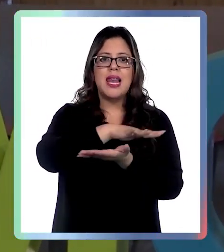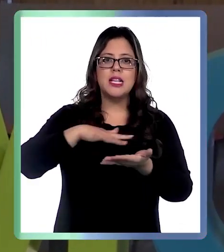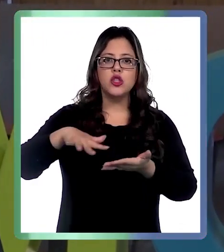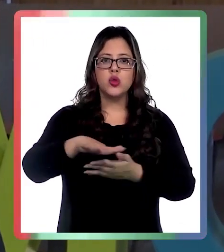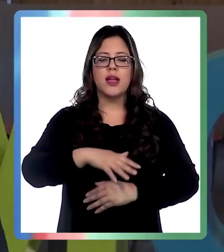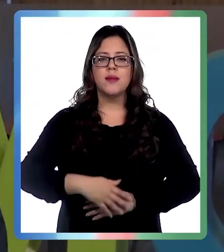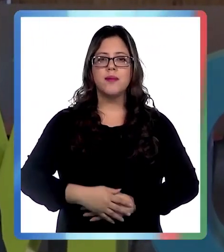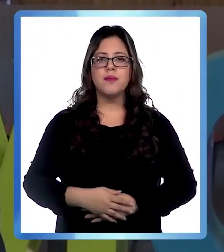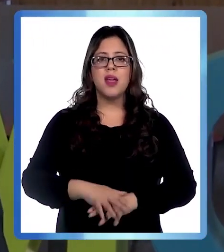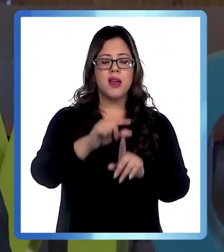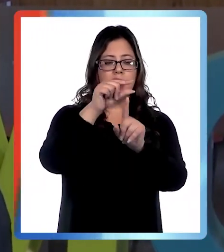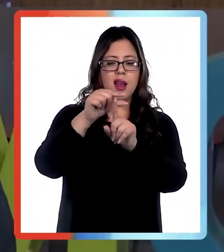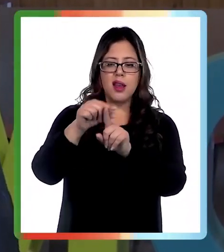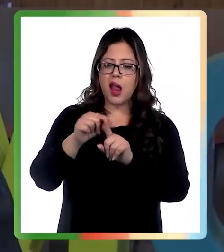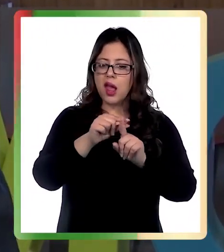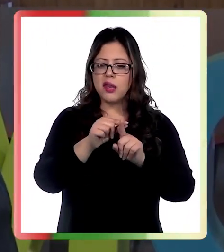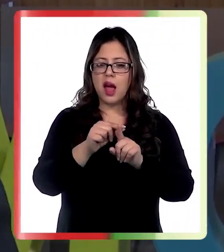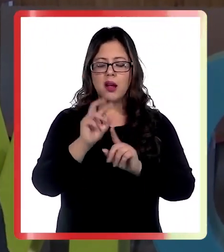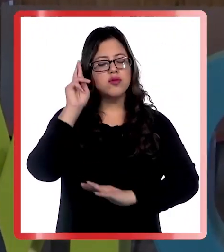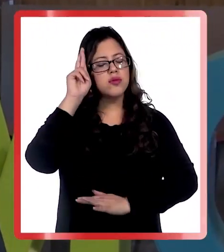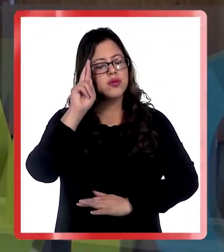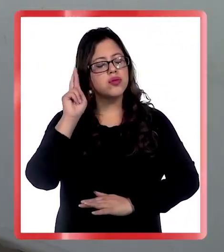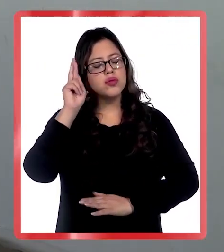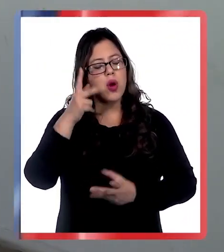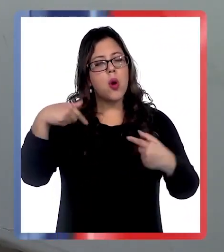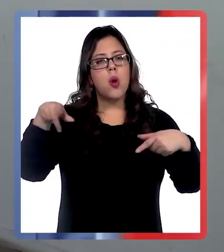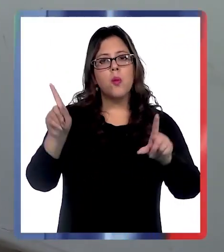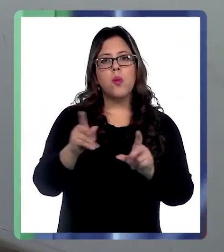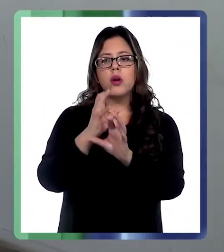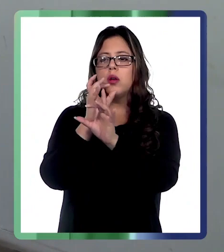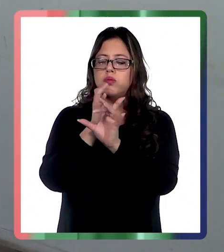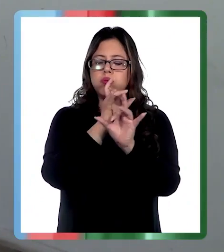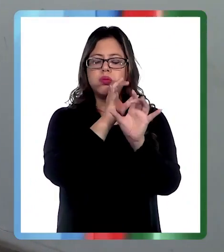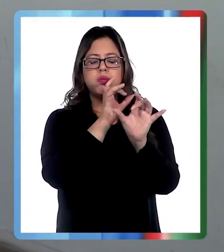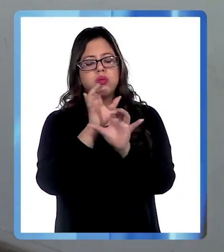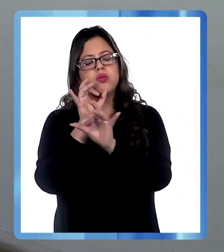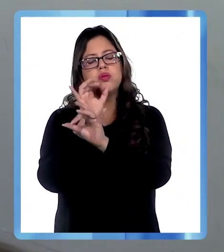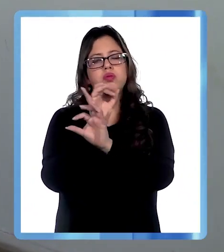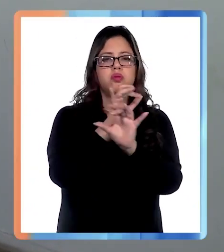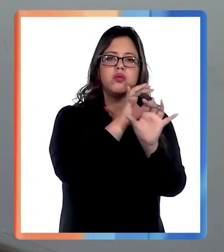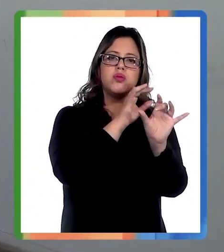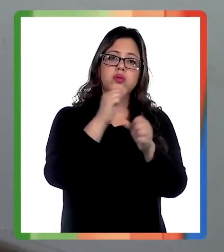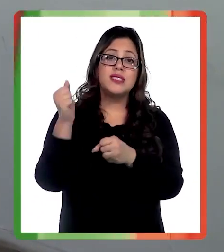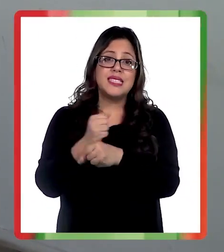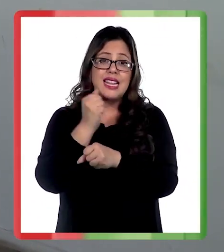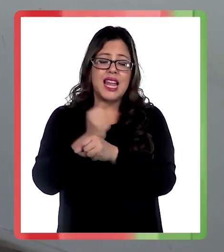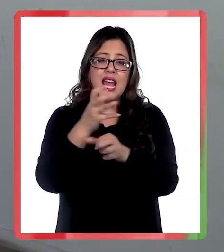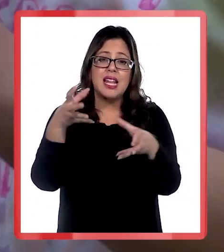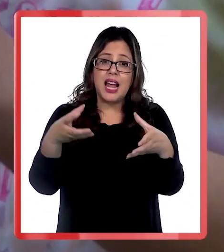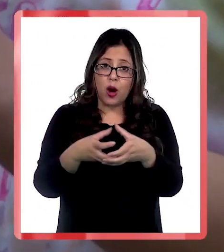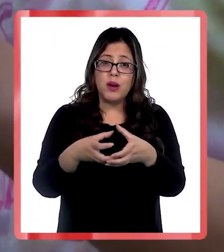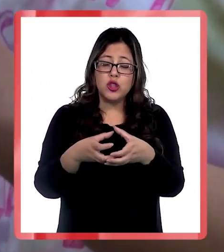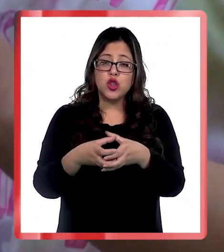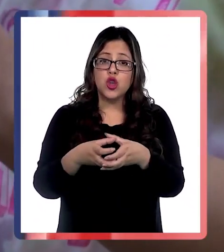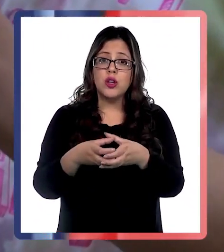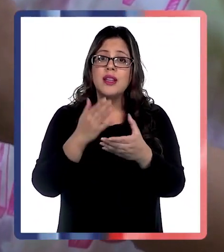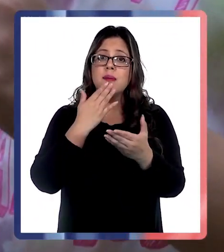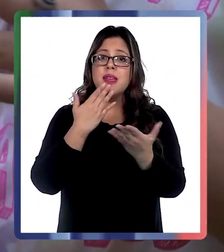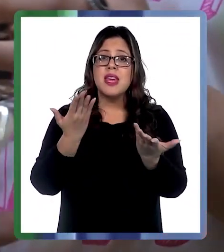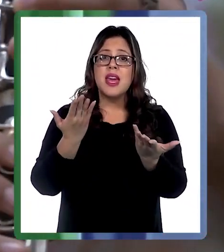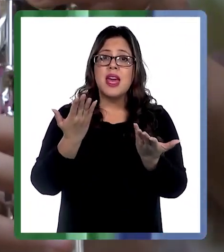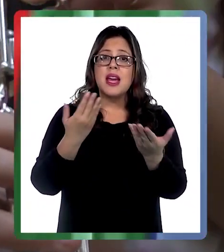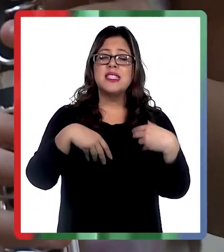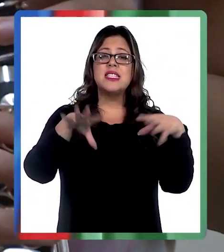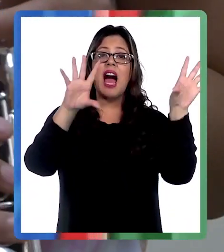la plaza de arma y que esperamos también seguir extendiendo al resto de la ciudad letras inspiradoras de recuerdos música instrumental